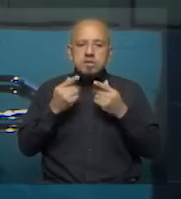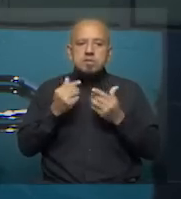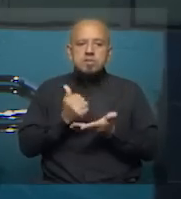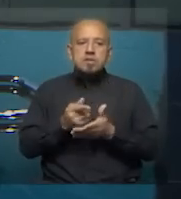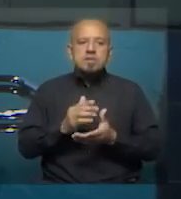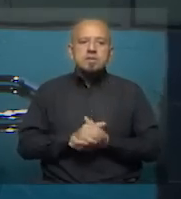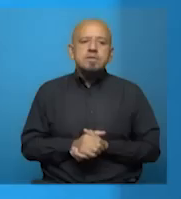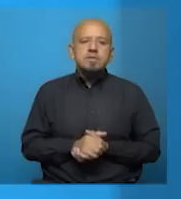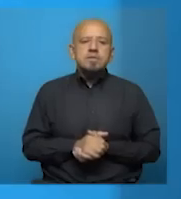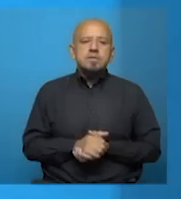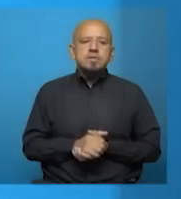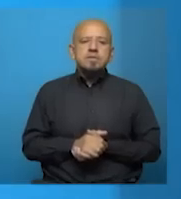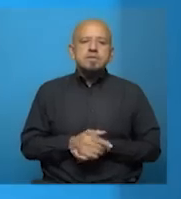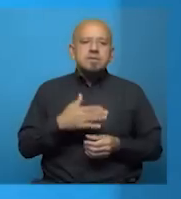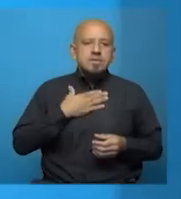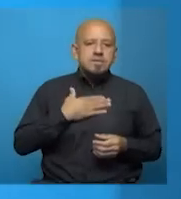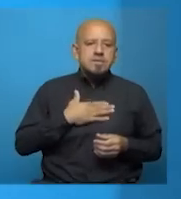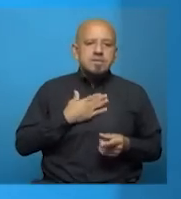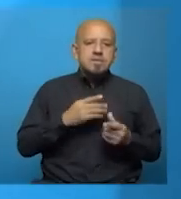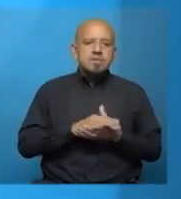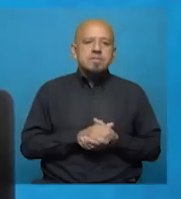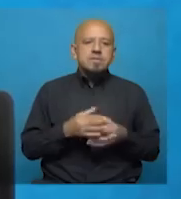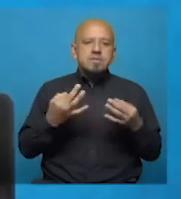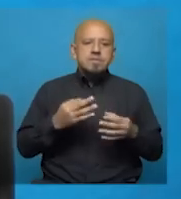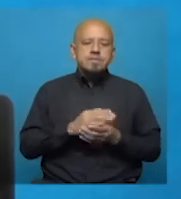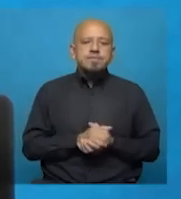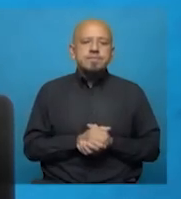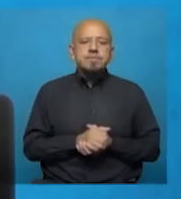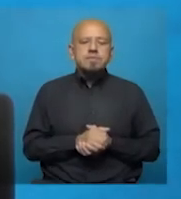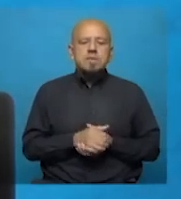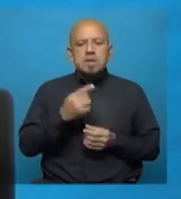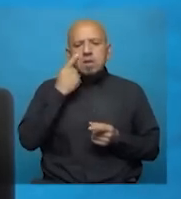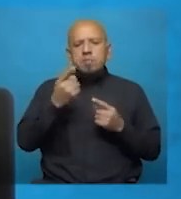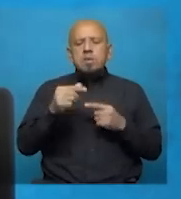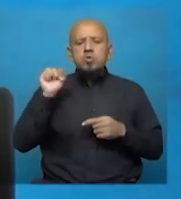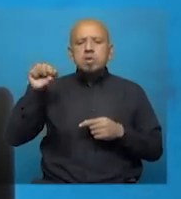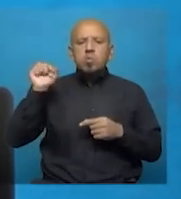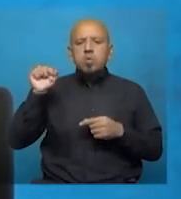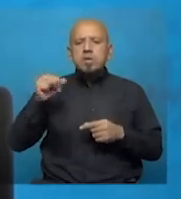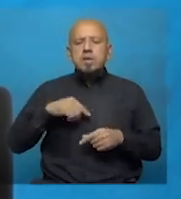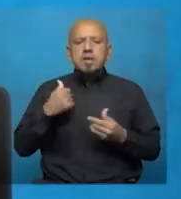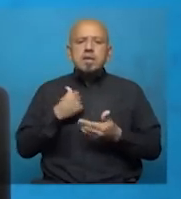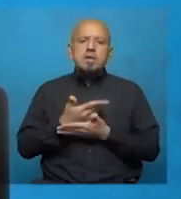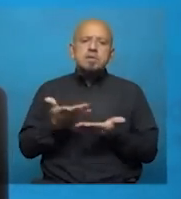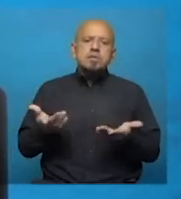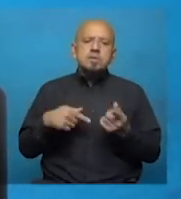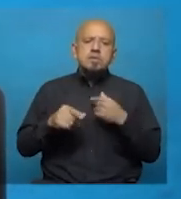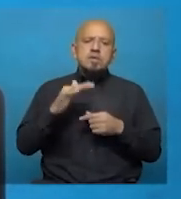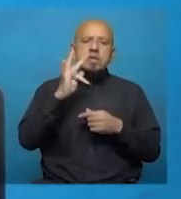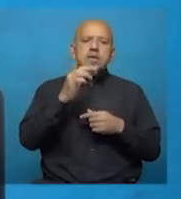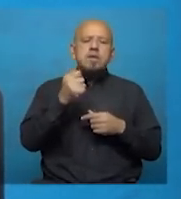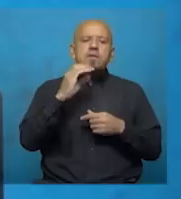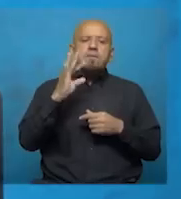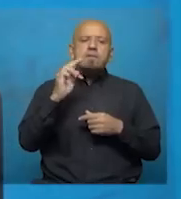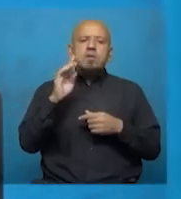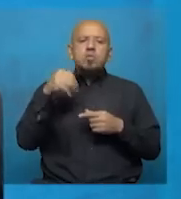acompañarnos. Bienvenida a Lado B. ¿Cómo anda? Un gusto estar con ustedes. Muy bien. Bueno, ahí veíamos en el TED Disparador una de las encuestas que se ha conocido en las últimas horas, en este caso la de Factum, que